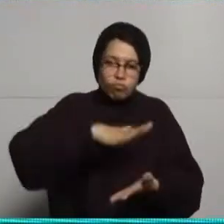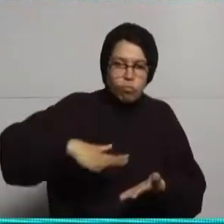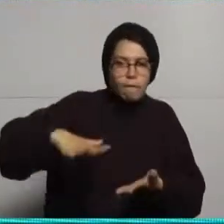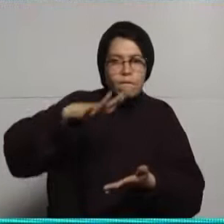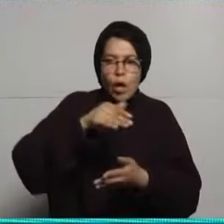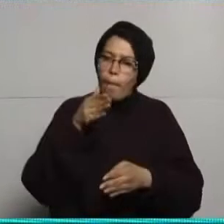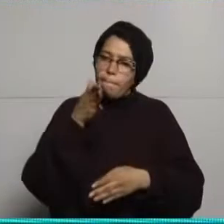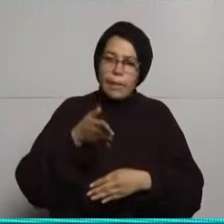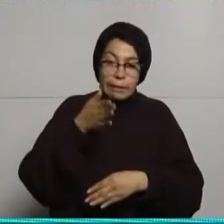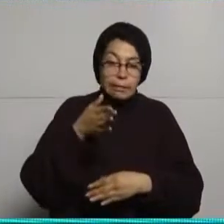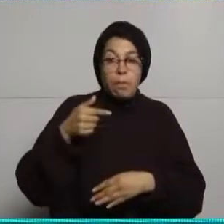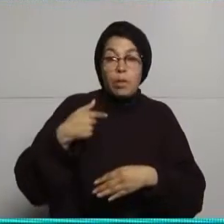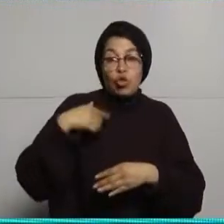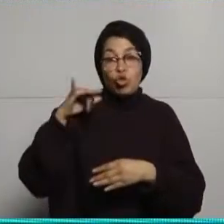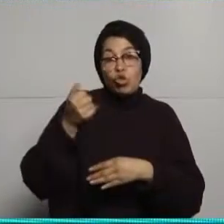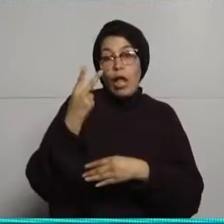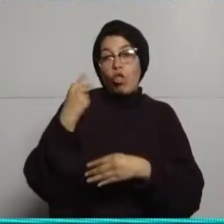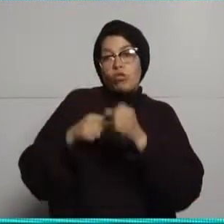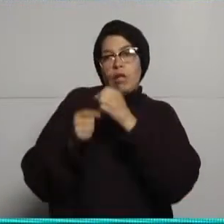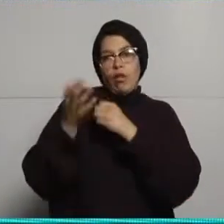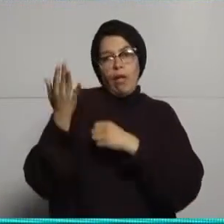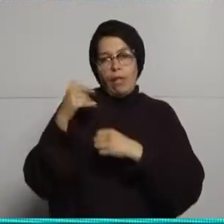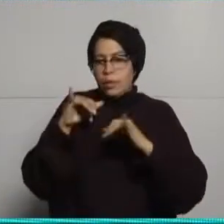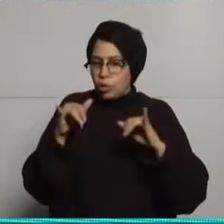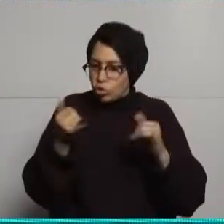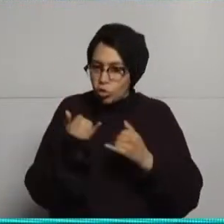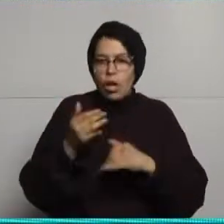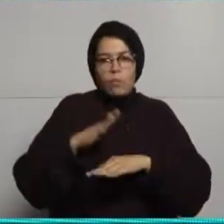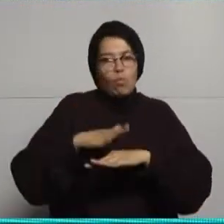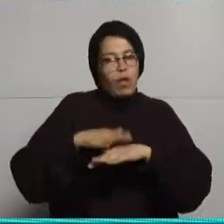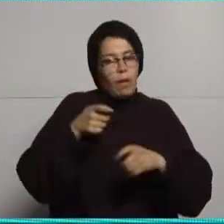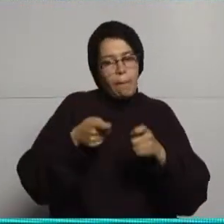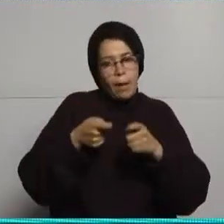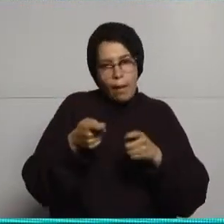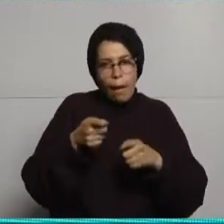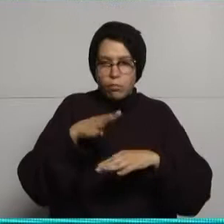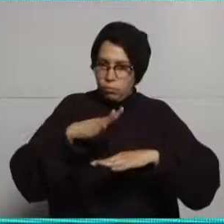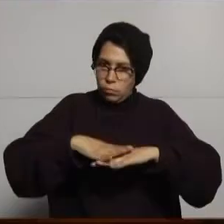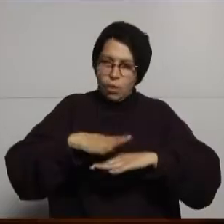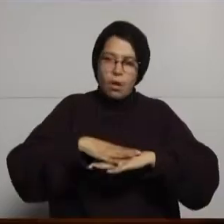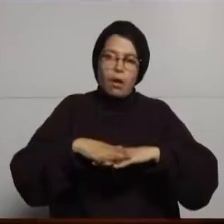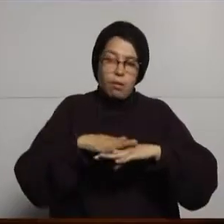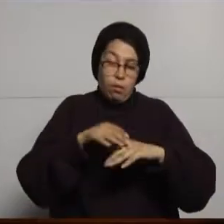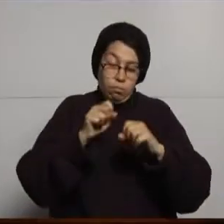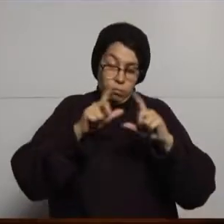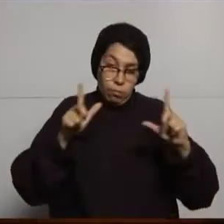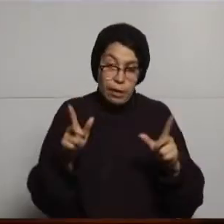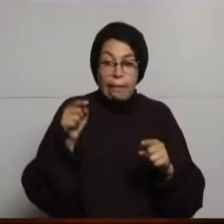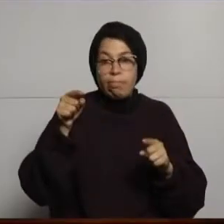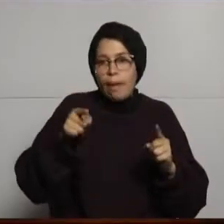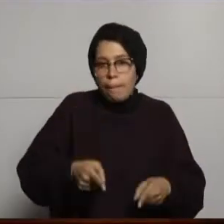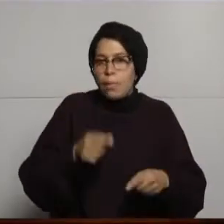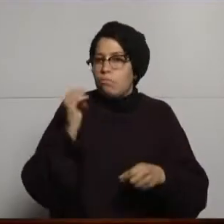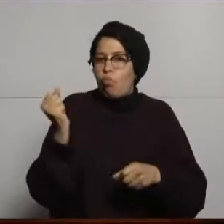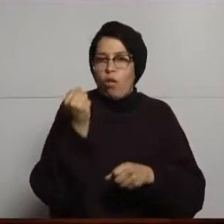coordinar esta plataforma, que ha sido un gran desafío para nosotros y principalmente como institución. Digamos que creo